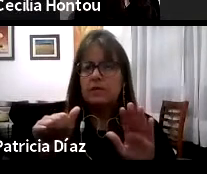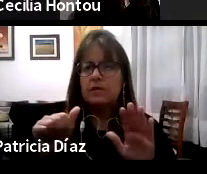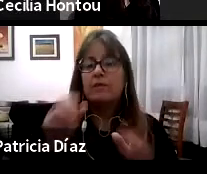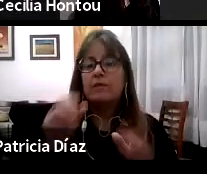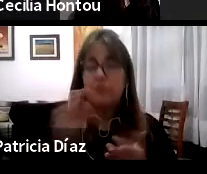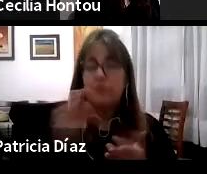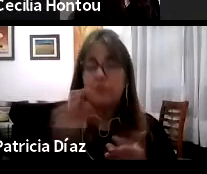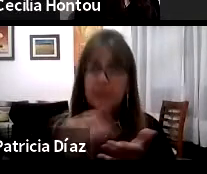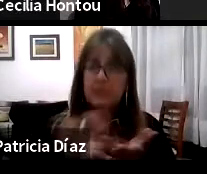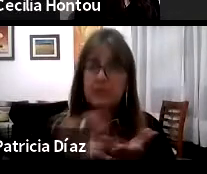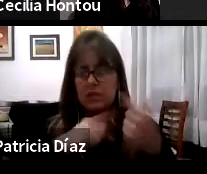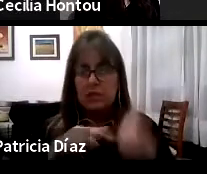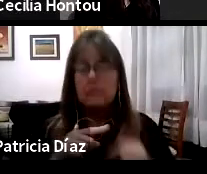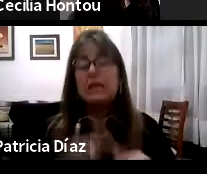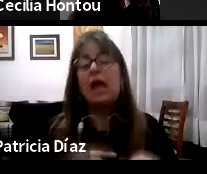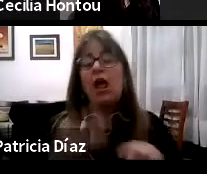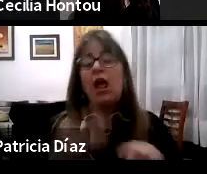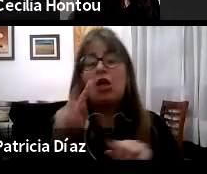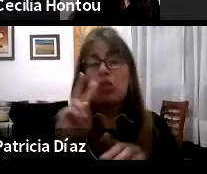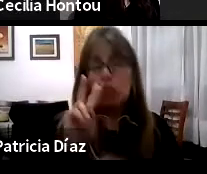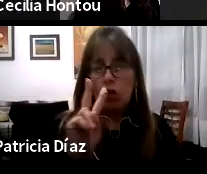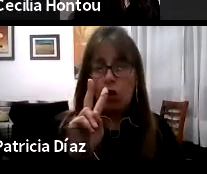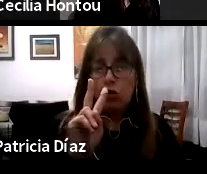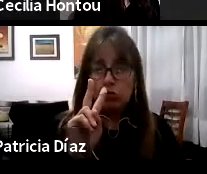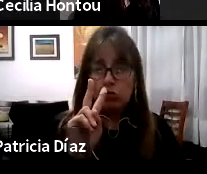entre 6 meses y 2 años máximo.